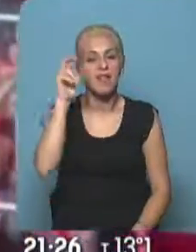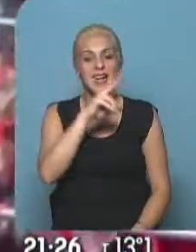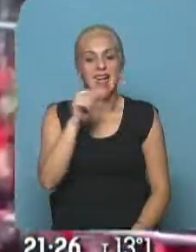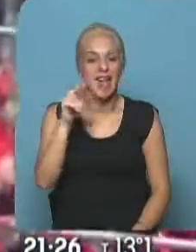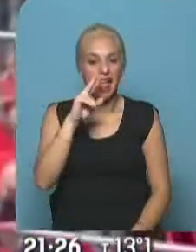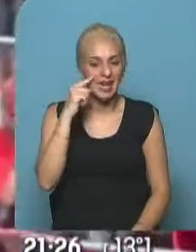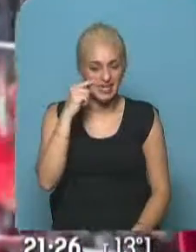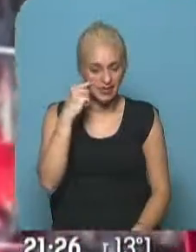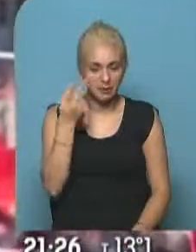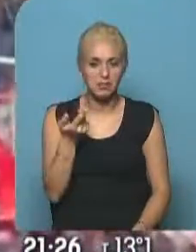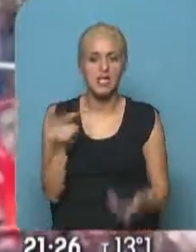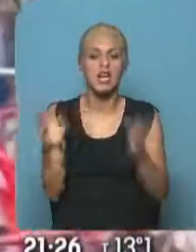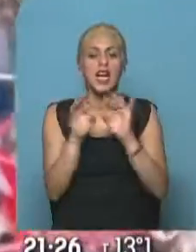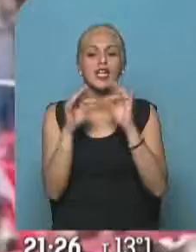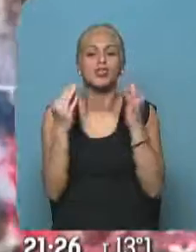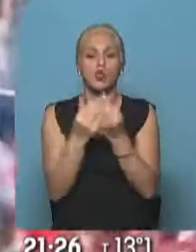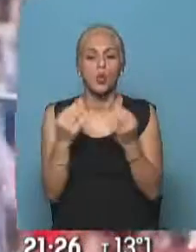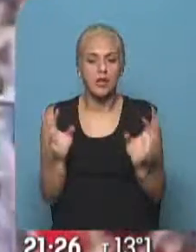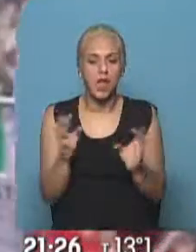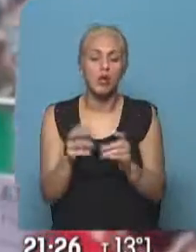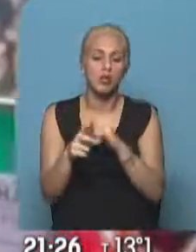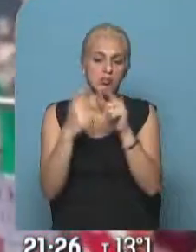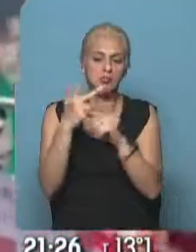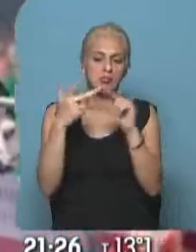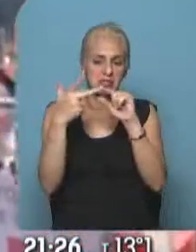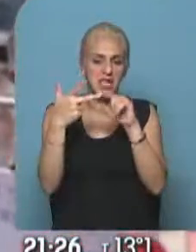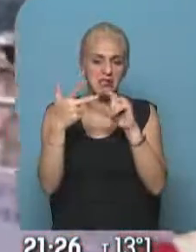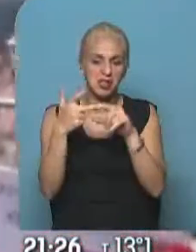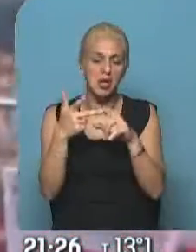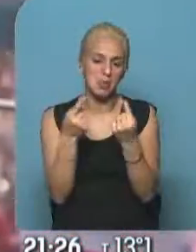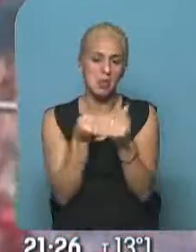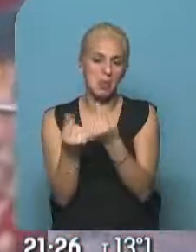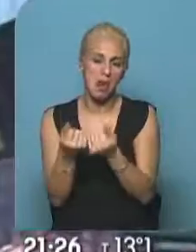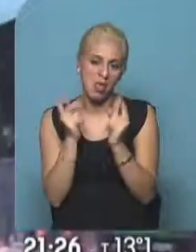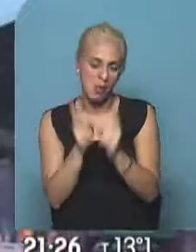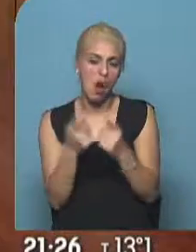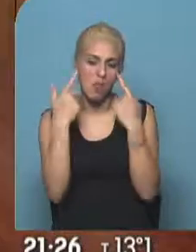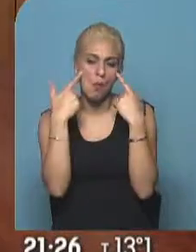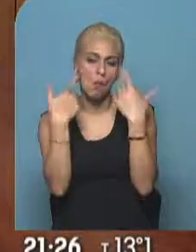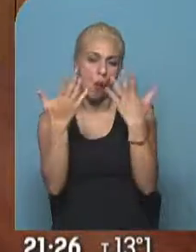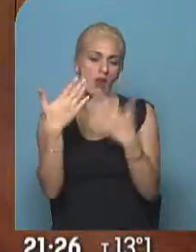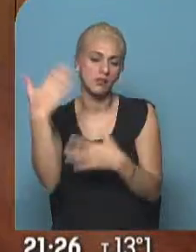pesar de los resultados, solo un tercer puesto, desplegaban su bandera por estar en Italia.